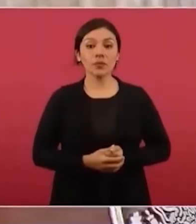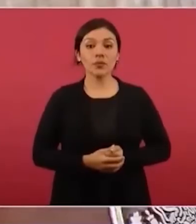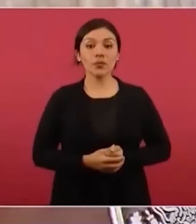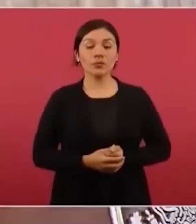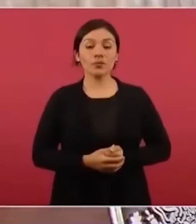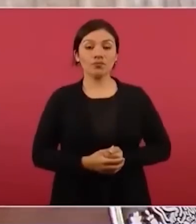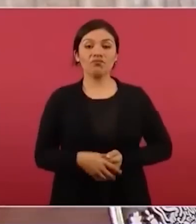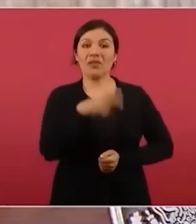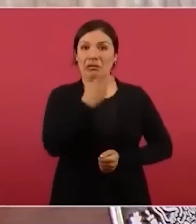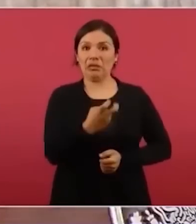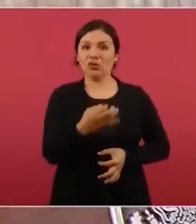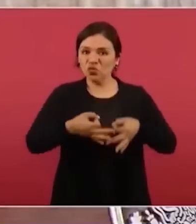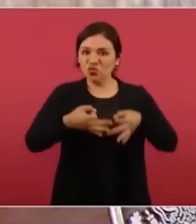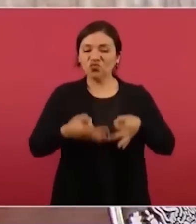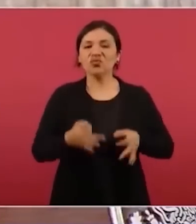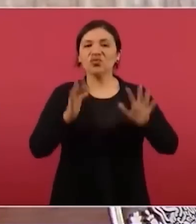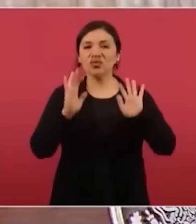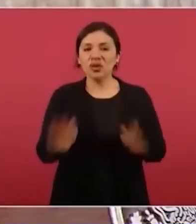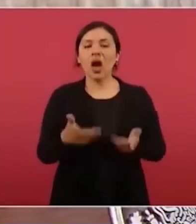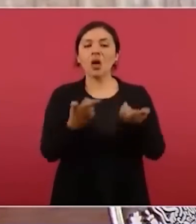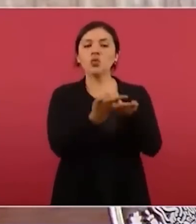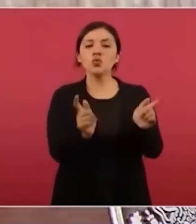Ahí es el Partido